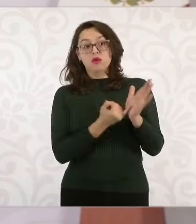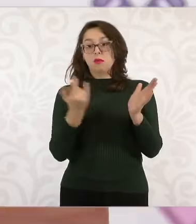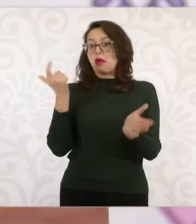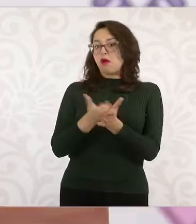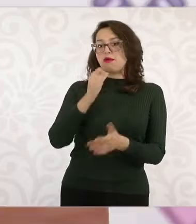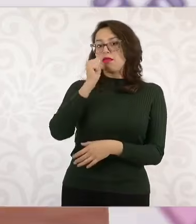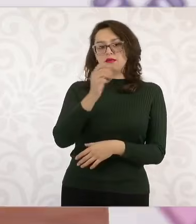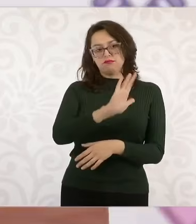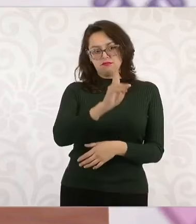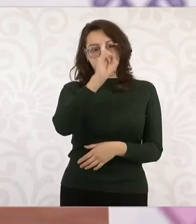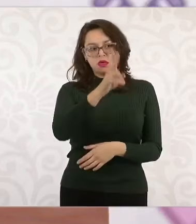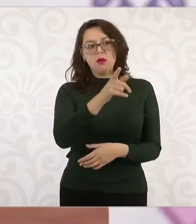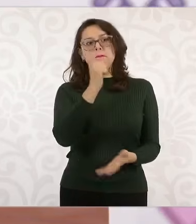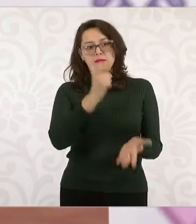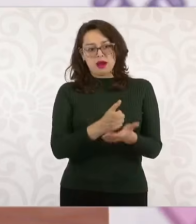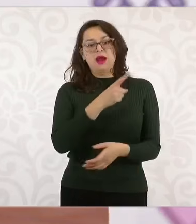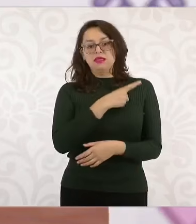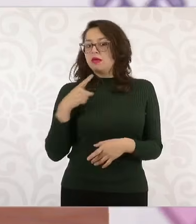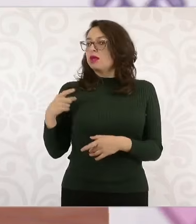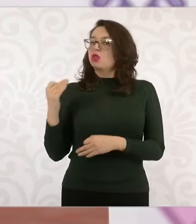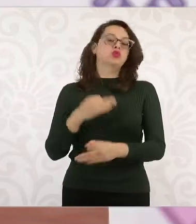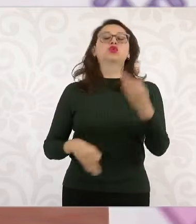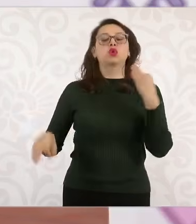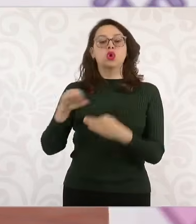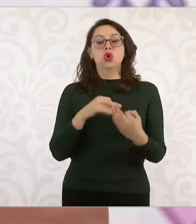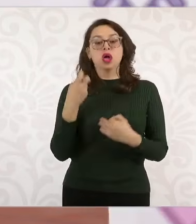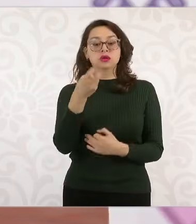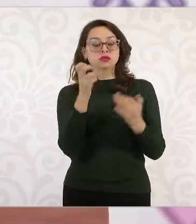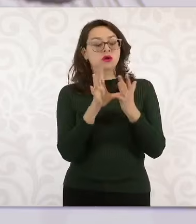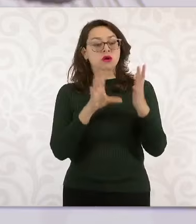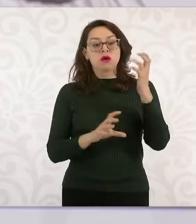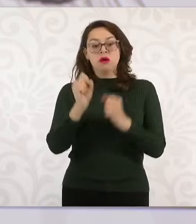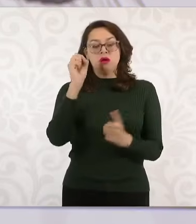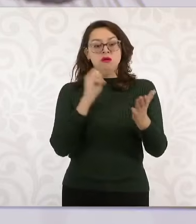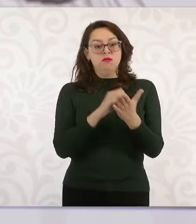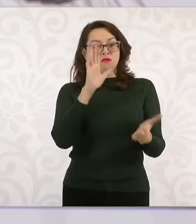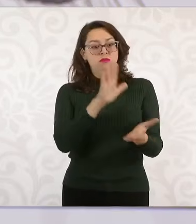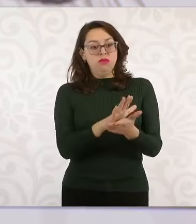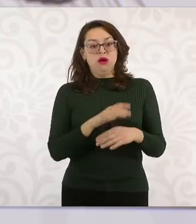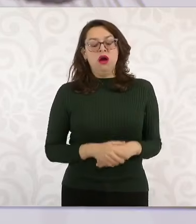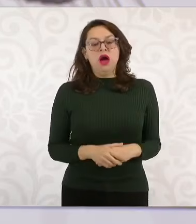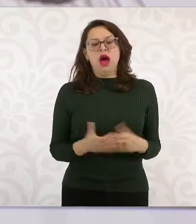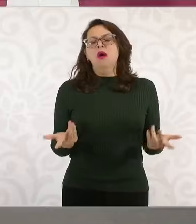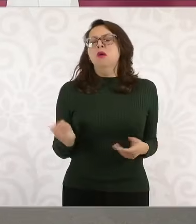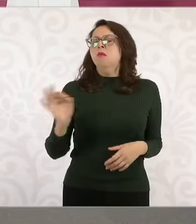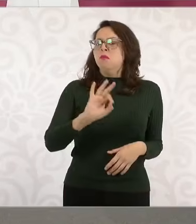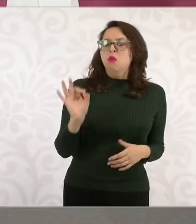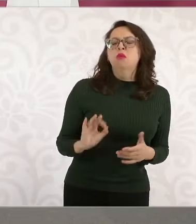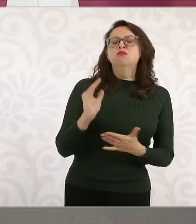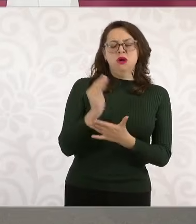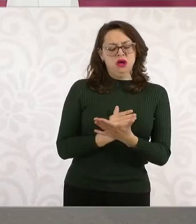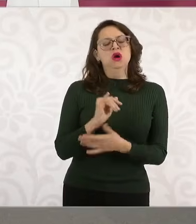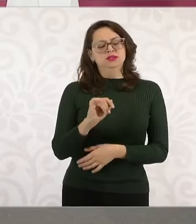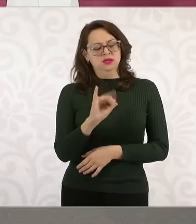Entonces, eso está en la Constitución. Ya no se permite, con excepción de lo que está en ley, la condonación de